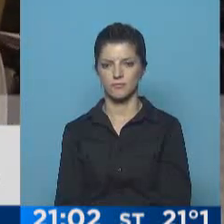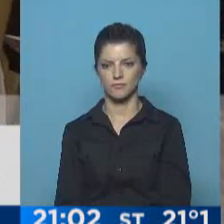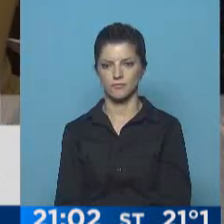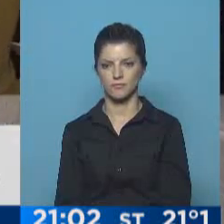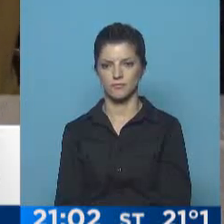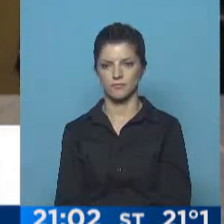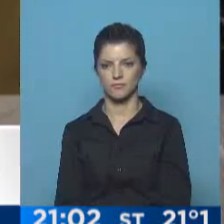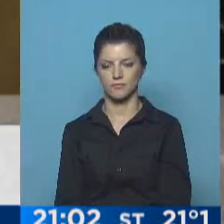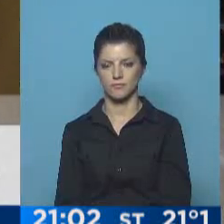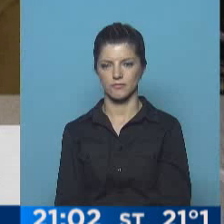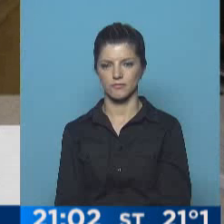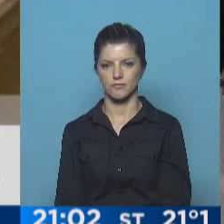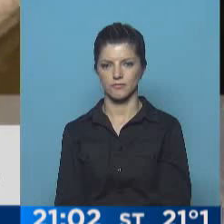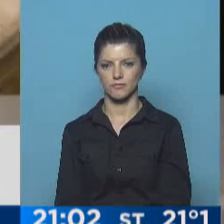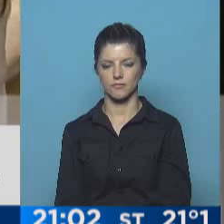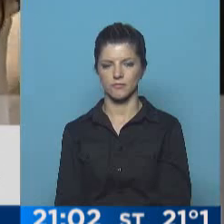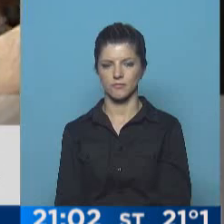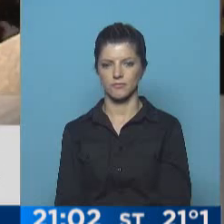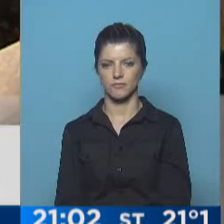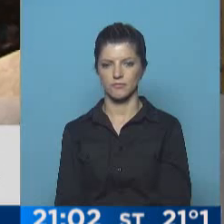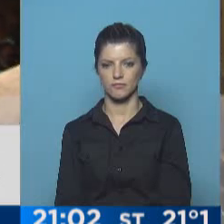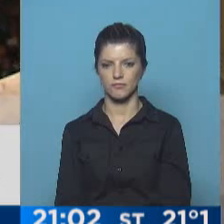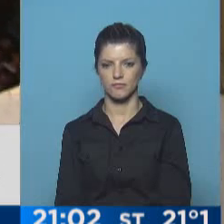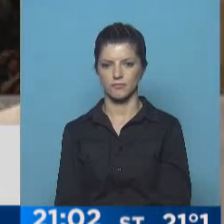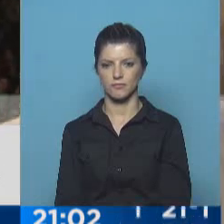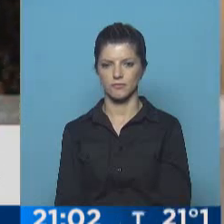lair que seamos